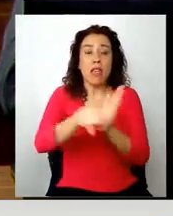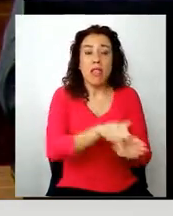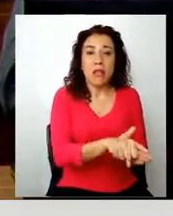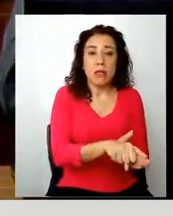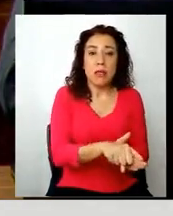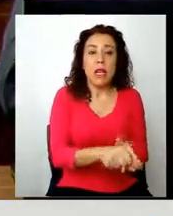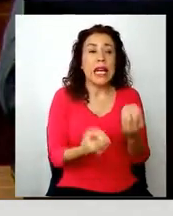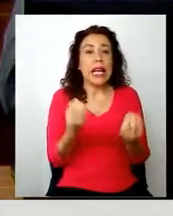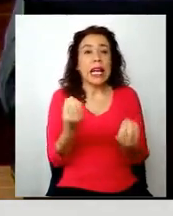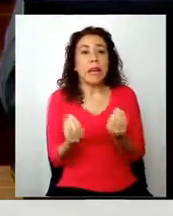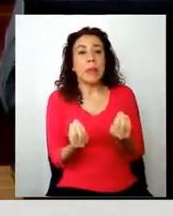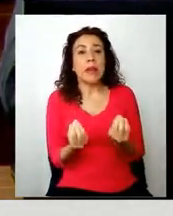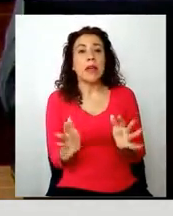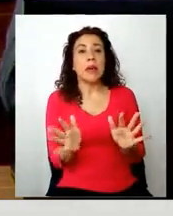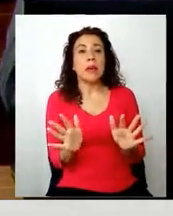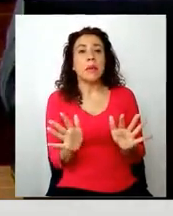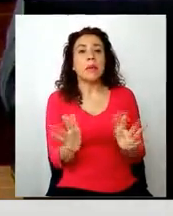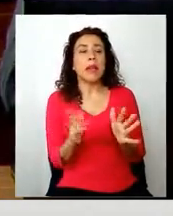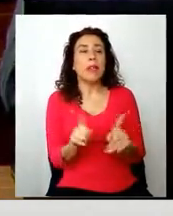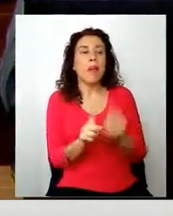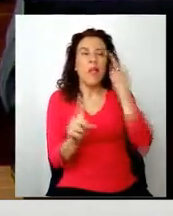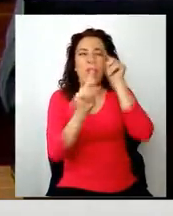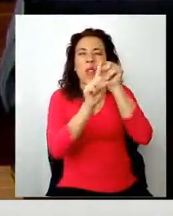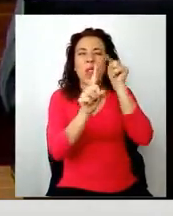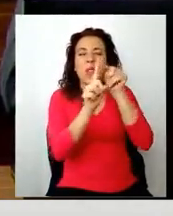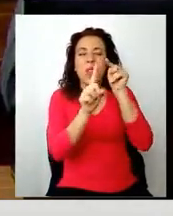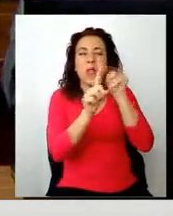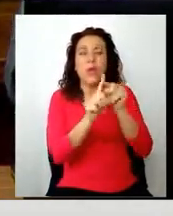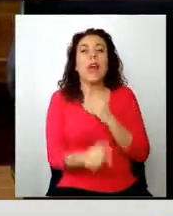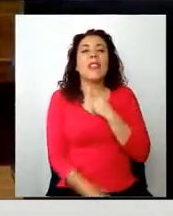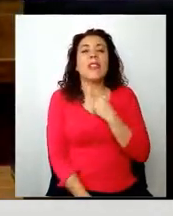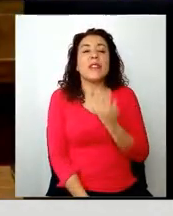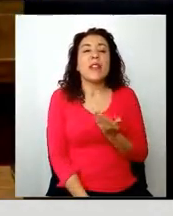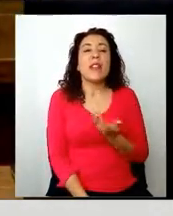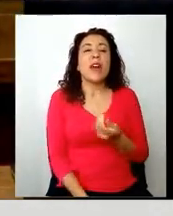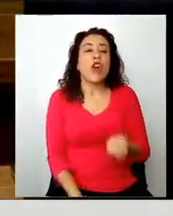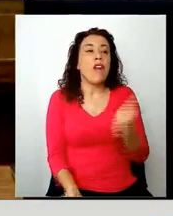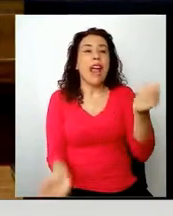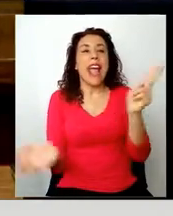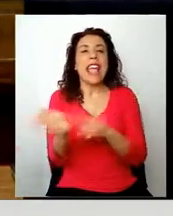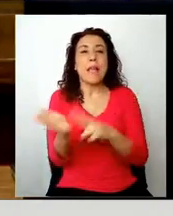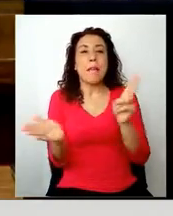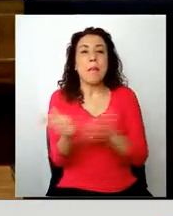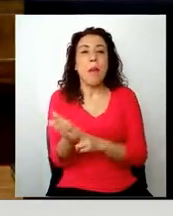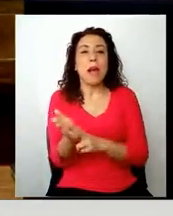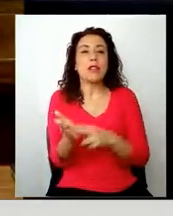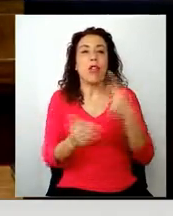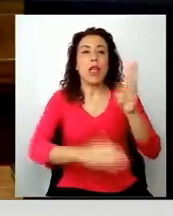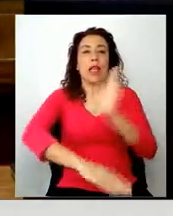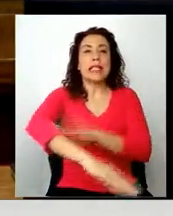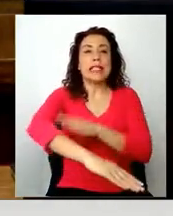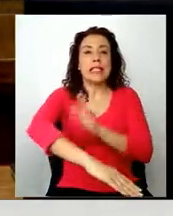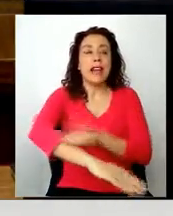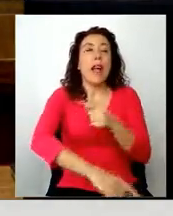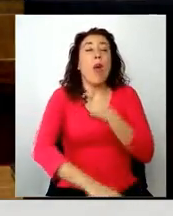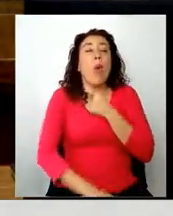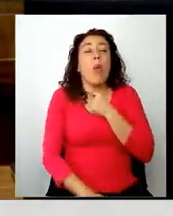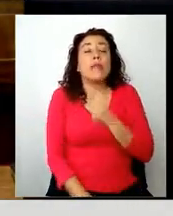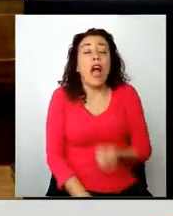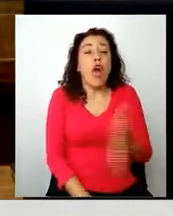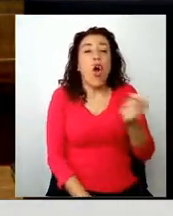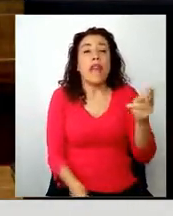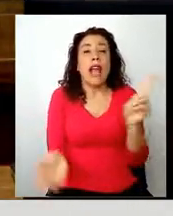parece que hay una obsesión o una adicción a los impuestos por parte de la izquierda son adictos a los impuestos